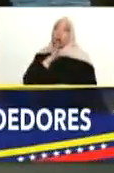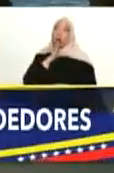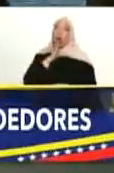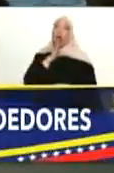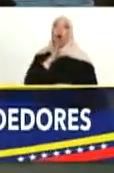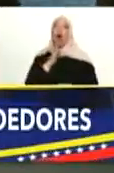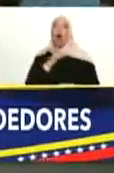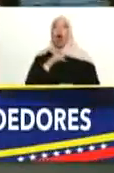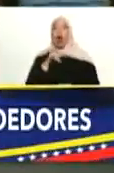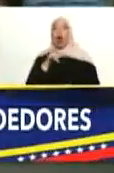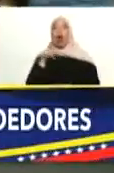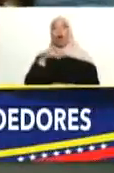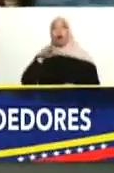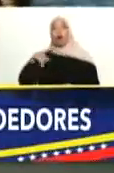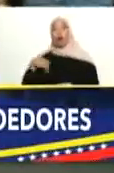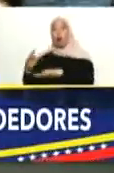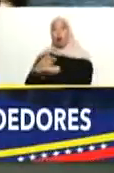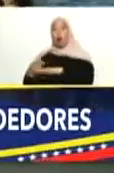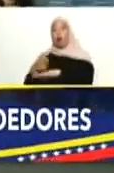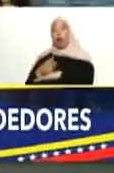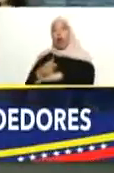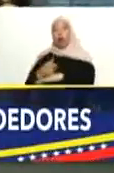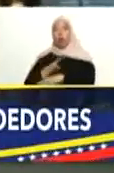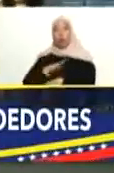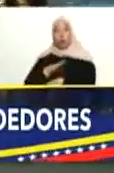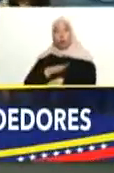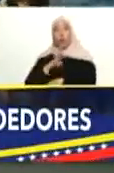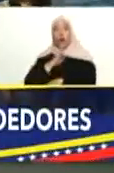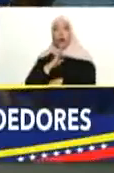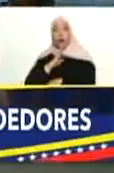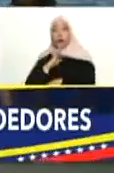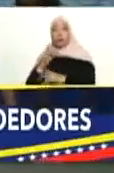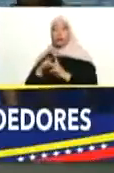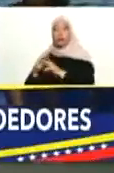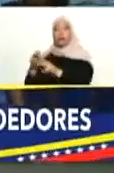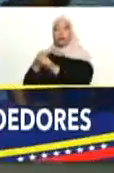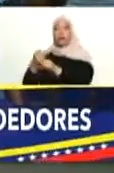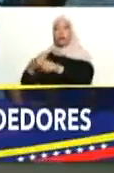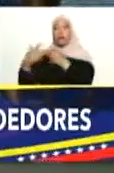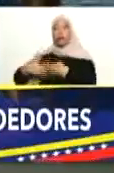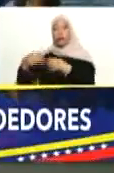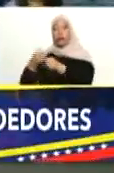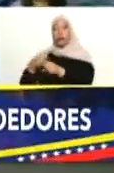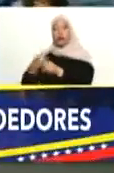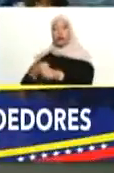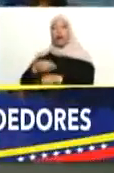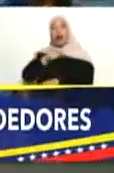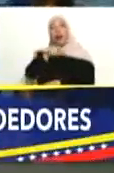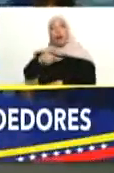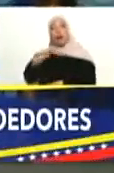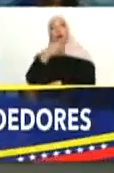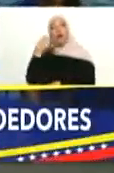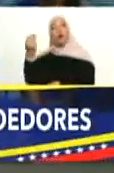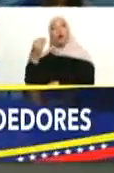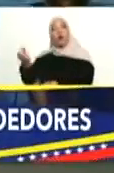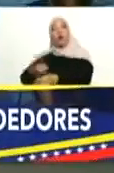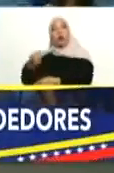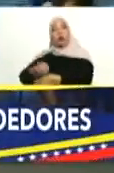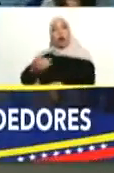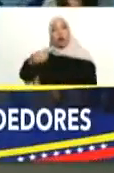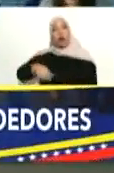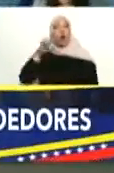de nuestro gobierno bolivariano son herramientas para consolidar la fuerza emprendedora de esta juventud trabajadora, de